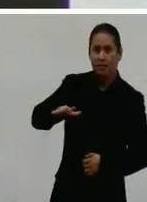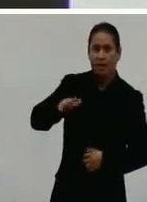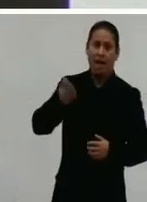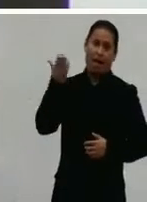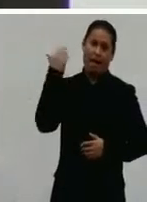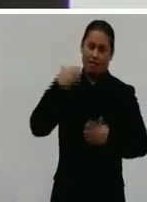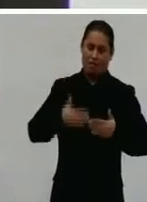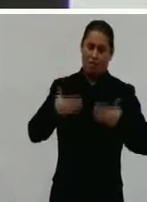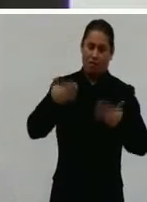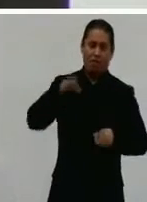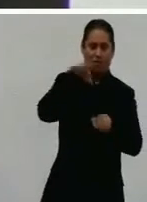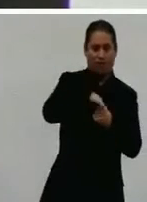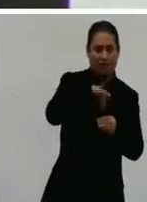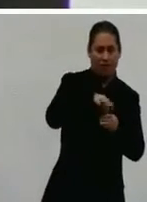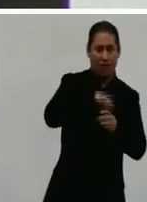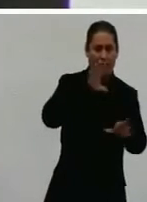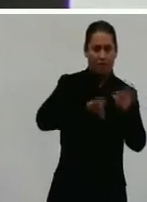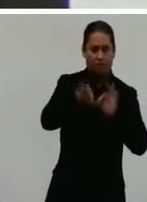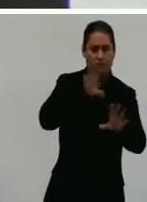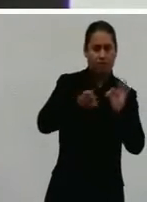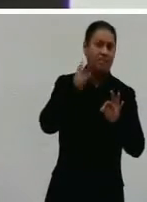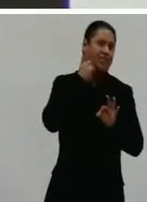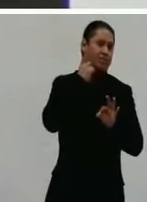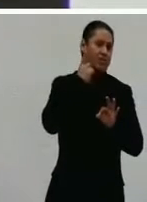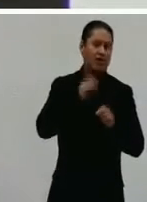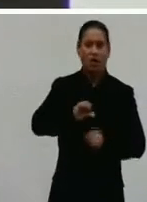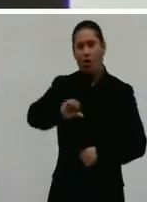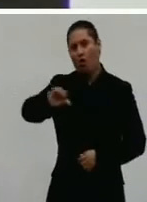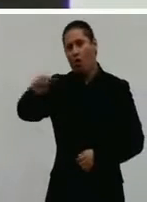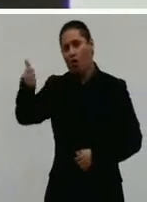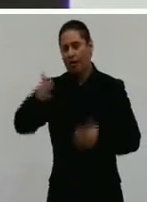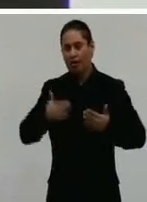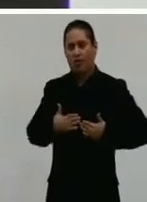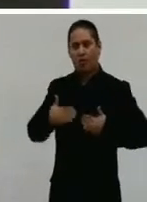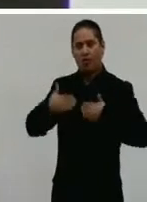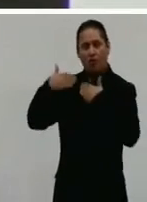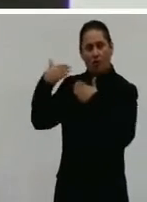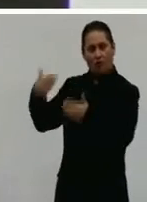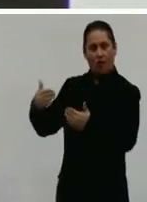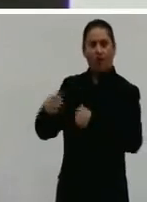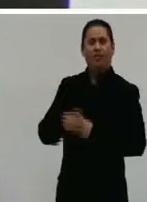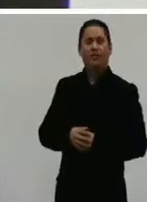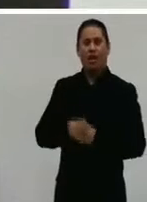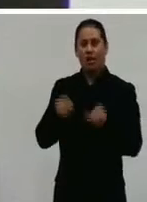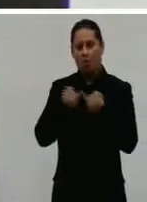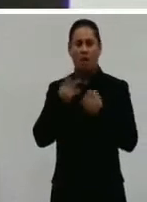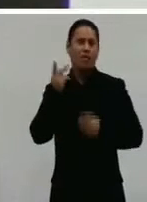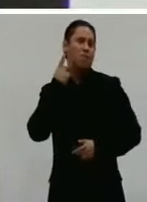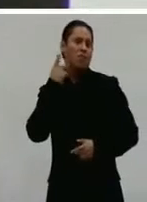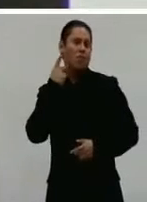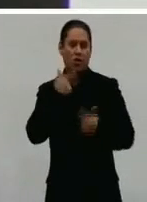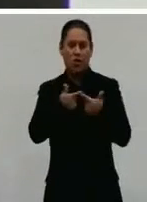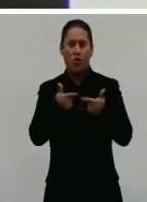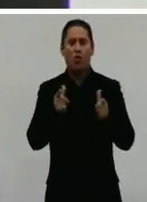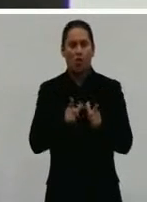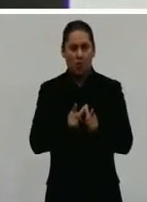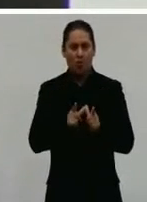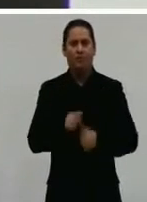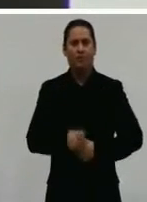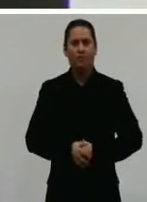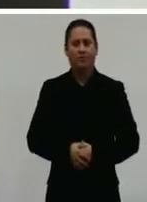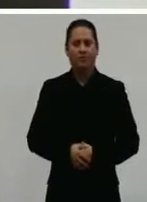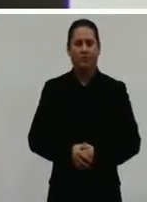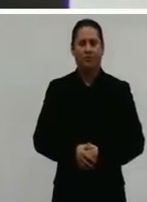confianza en las urnas y a otros la confianza de las dirigencias de sus respectivos partidos políticos